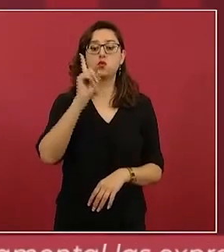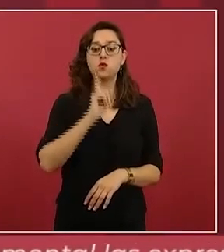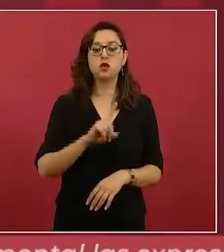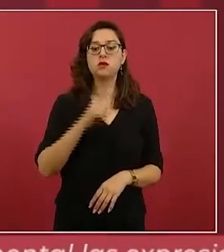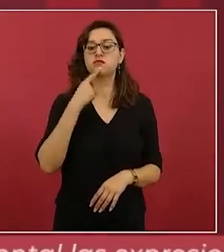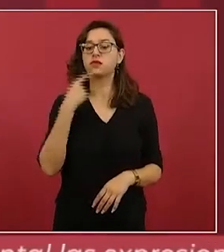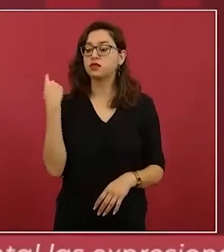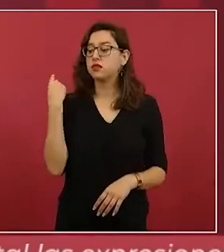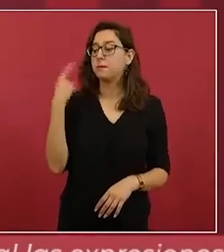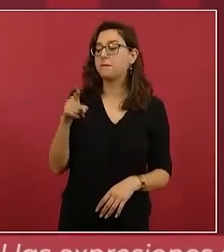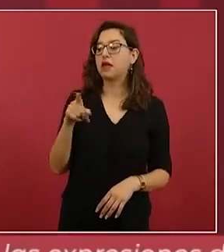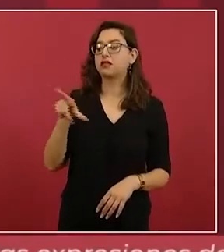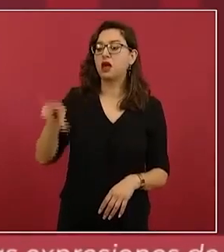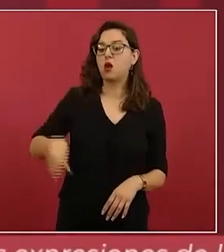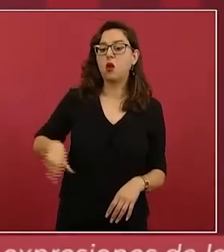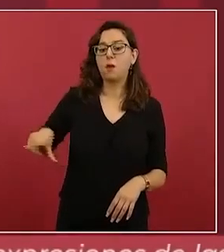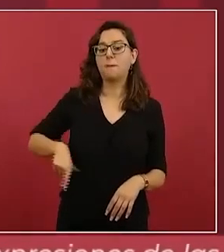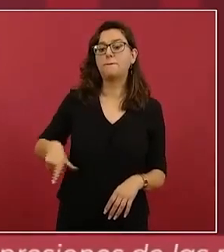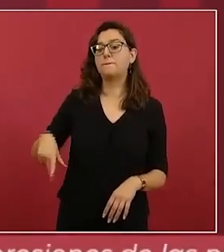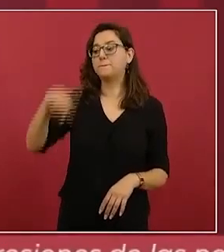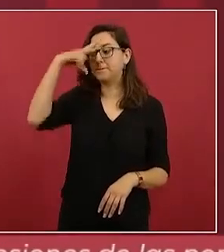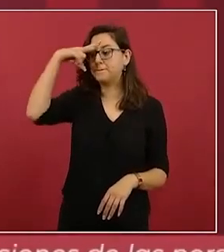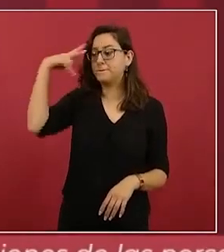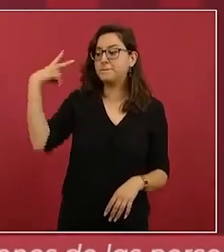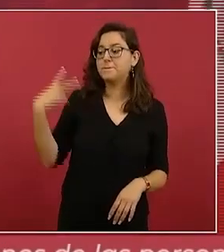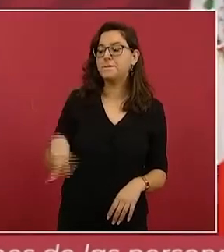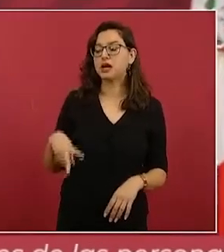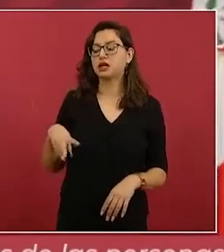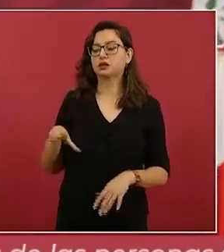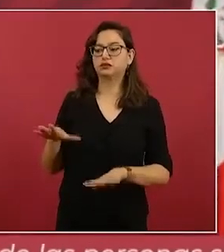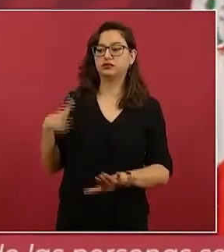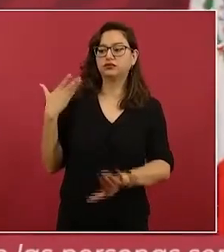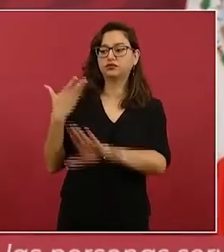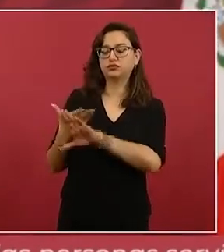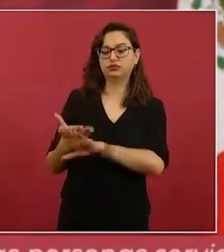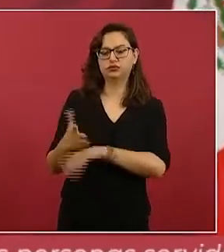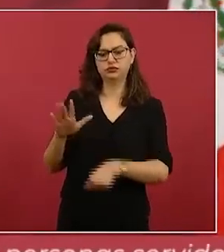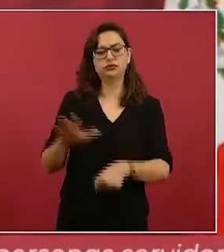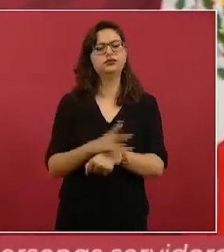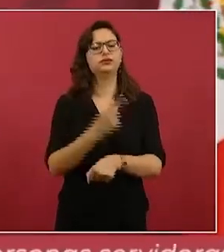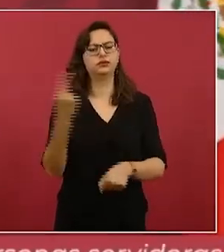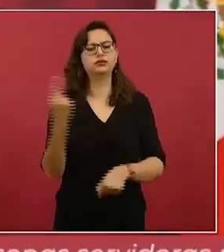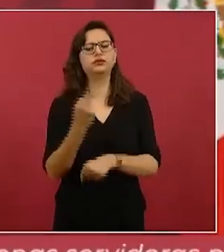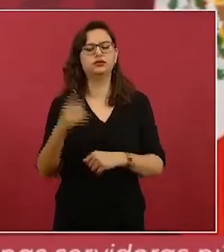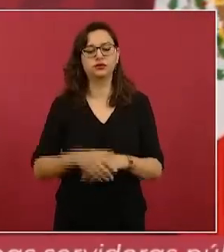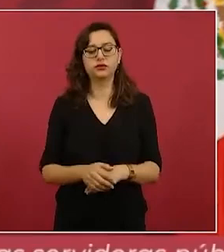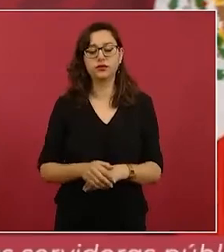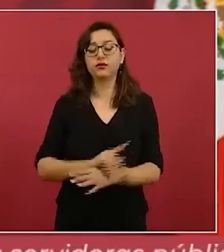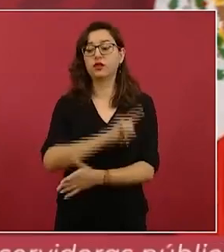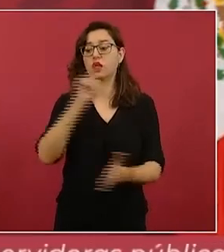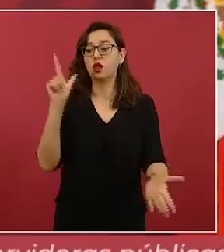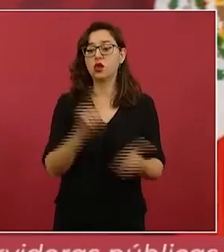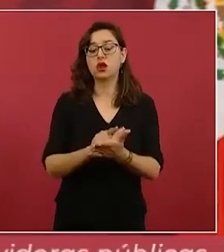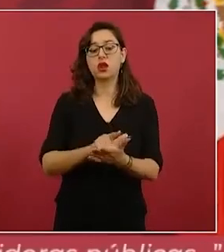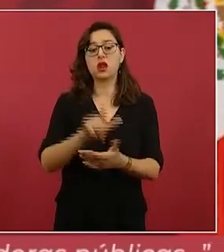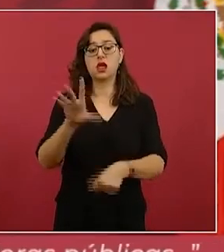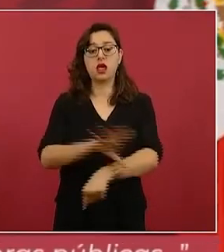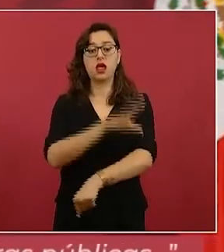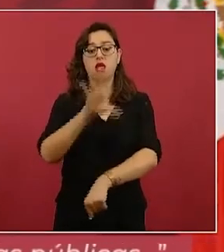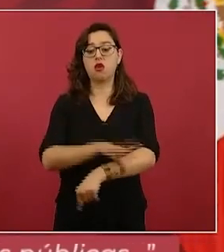acusa al gobierno de México que con la iniciativa eléctrica